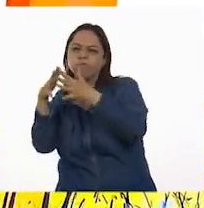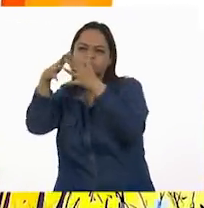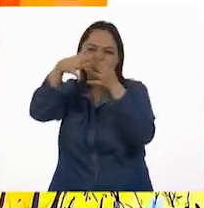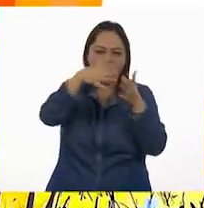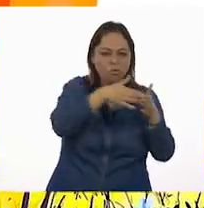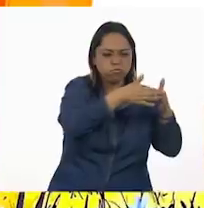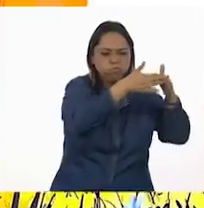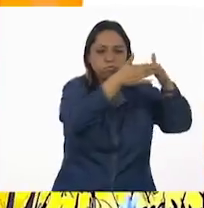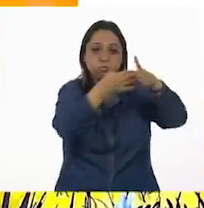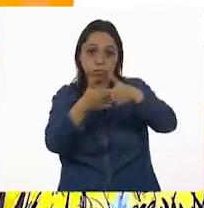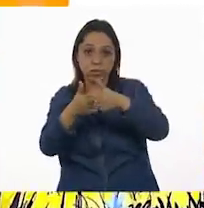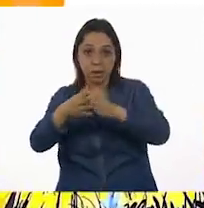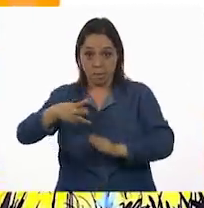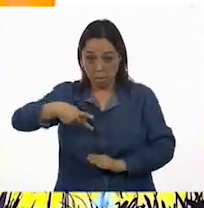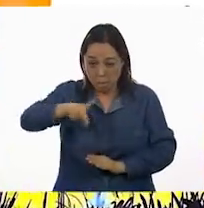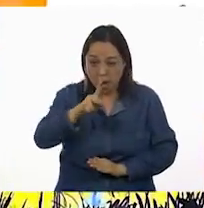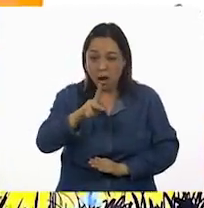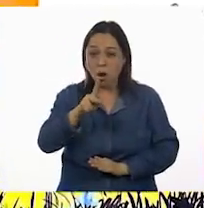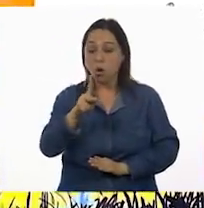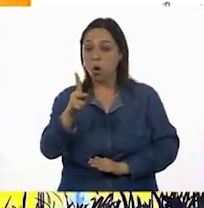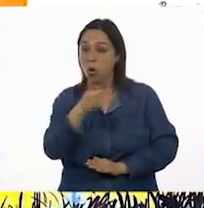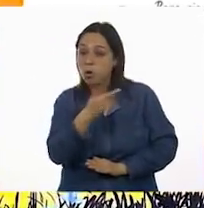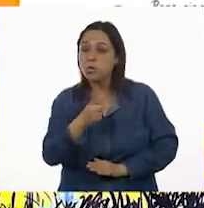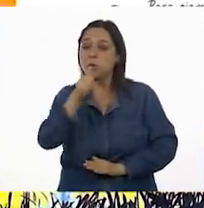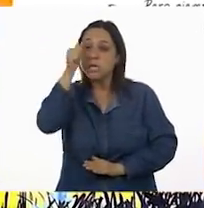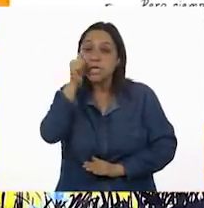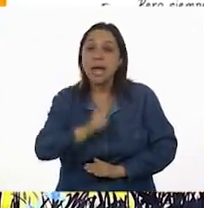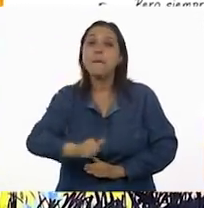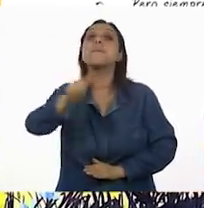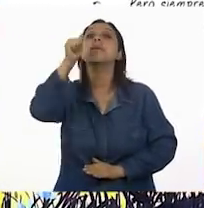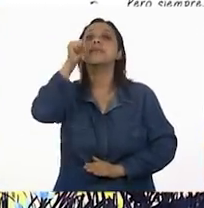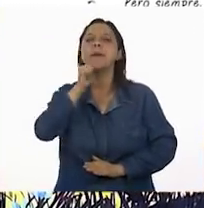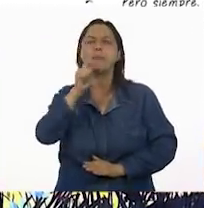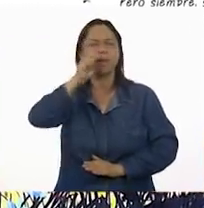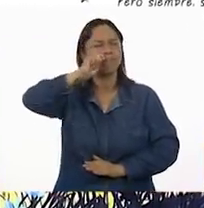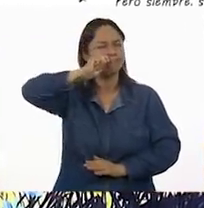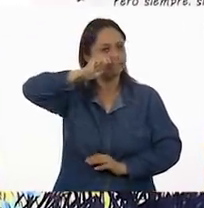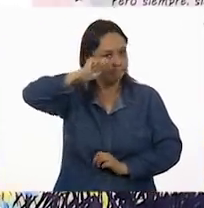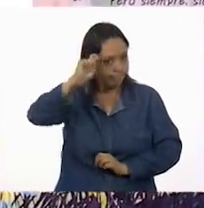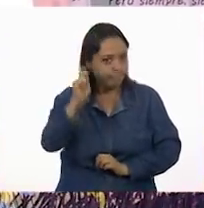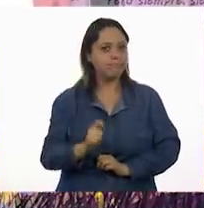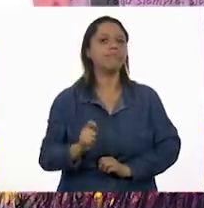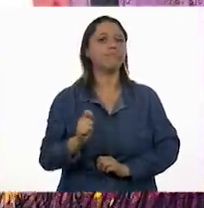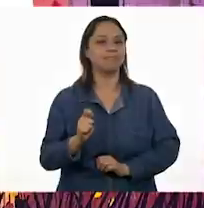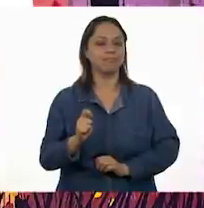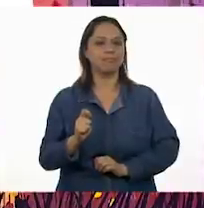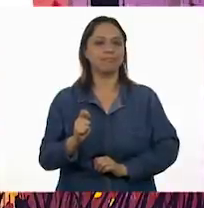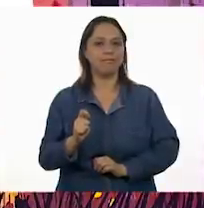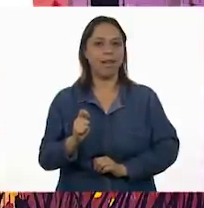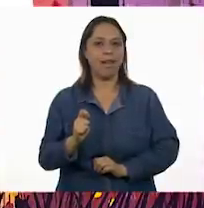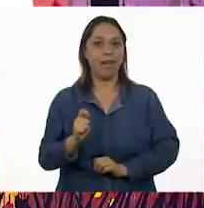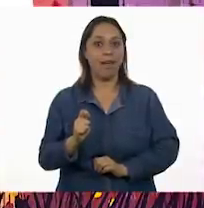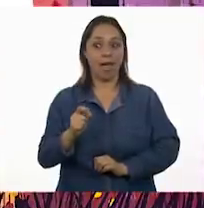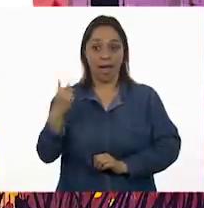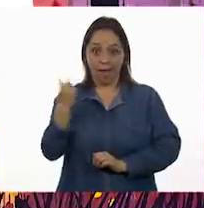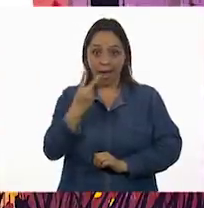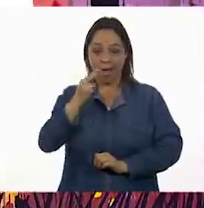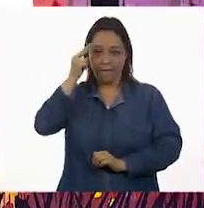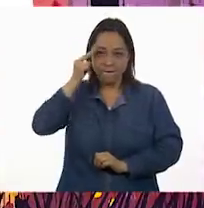Pero siempre, siempre son grandes amigos. Sus